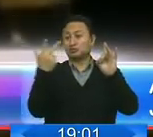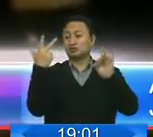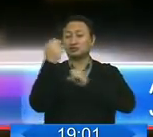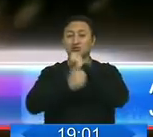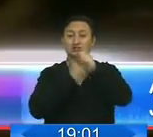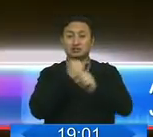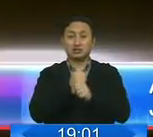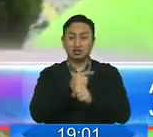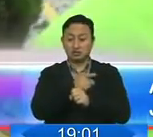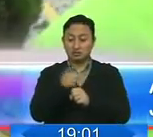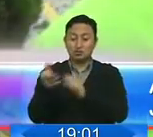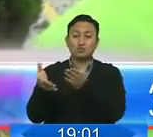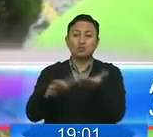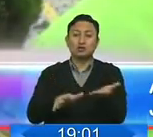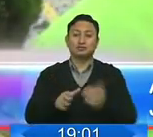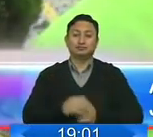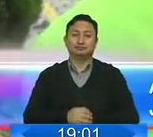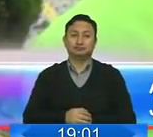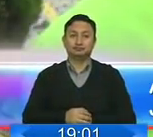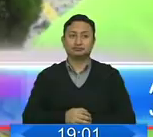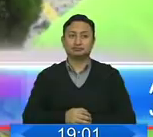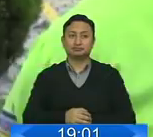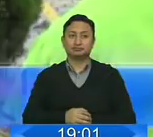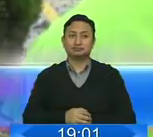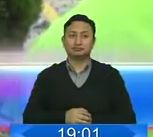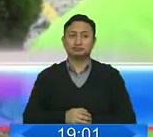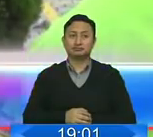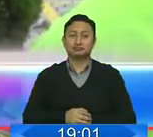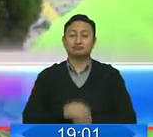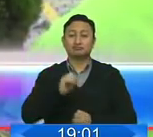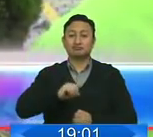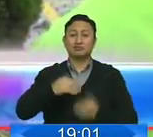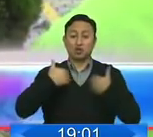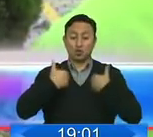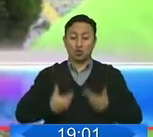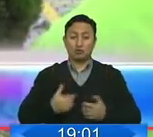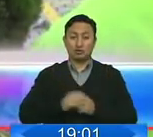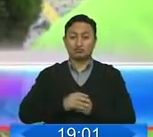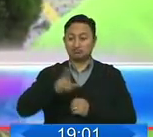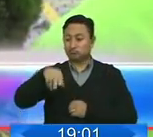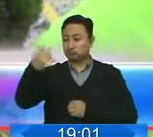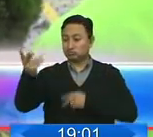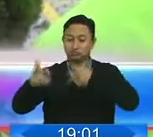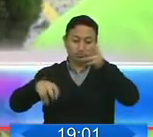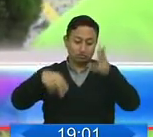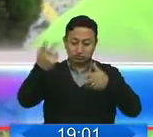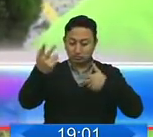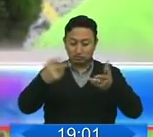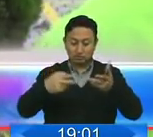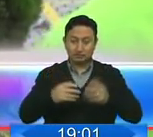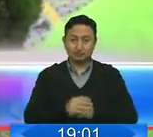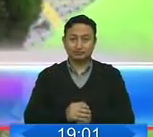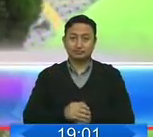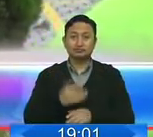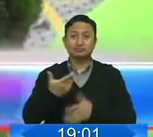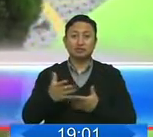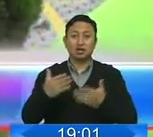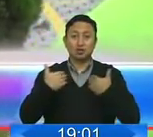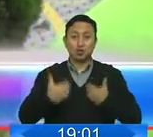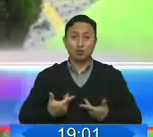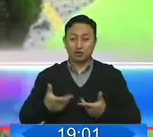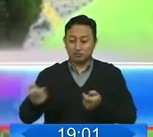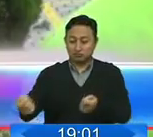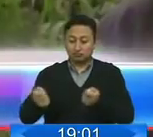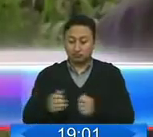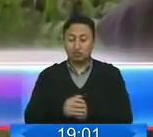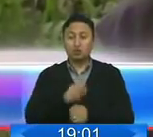vida. Obviamente se encontraban dispersas en la zona que se produjo el accidente de tránsito. Se realizó el levantamiento de cadáveres de 4 personas.